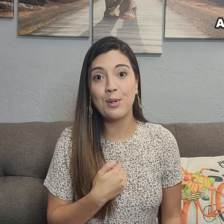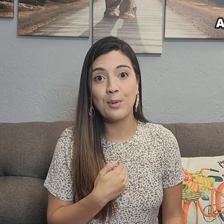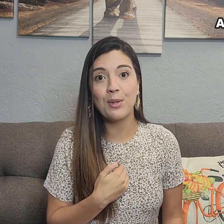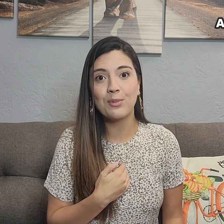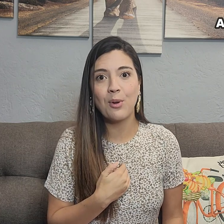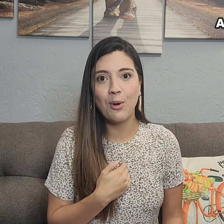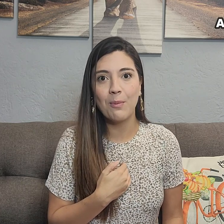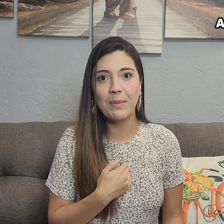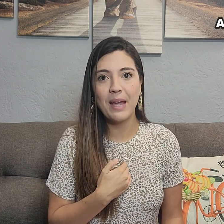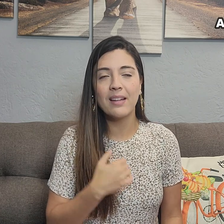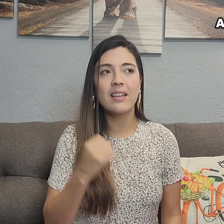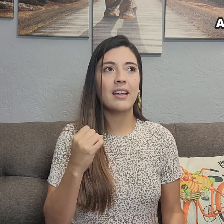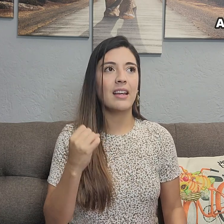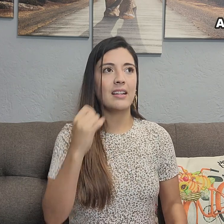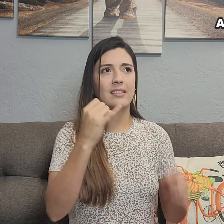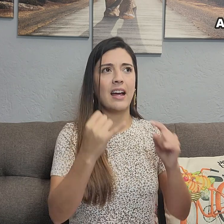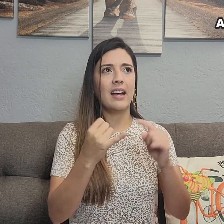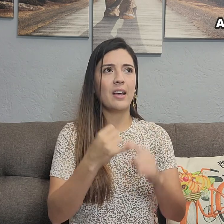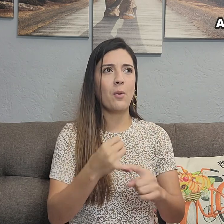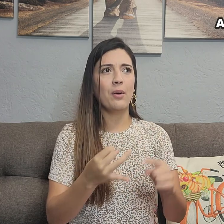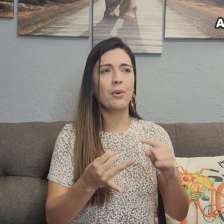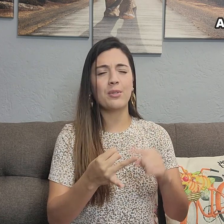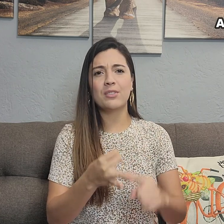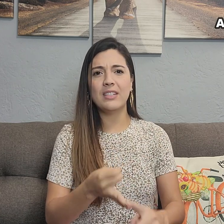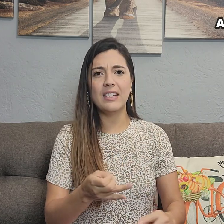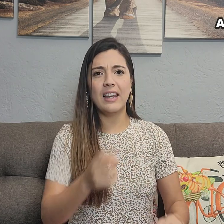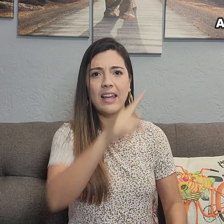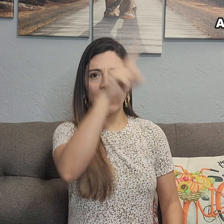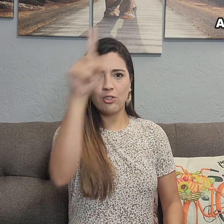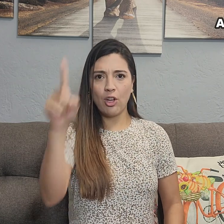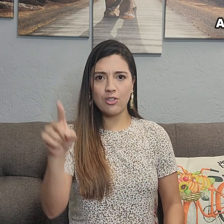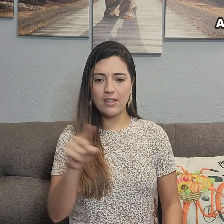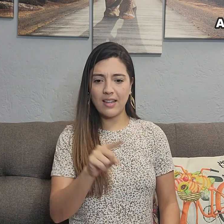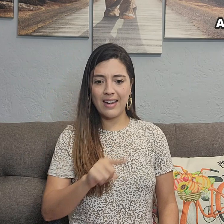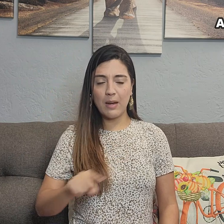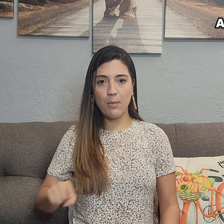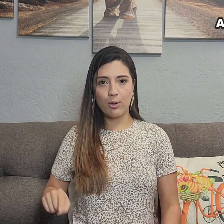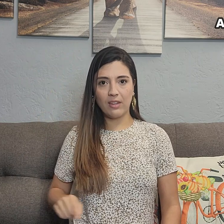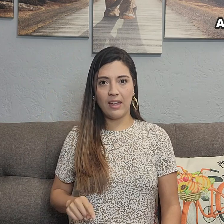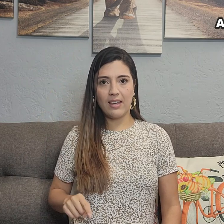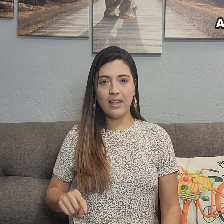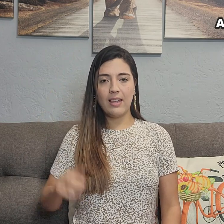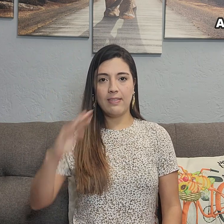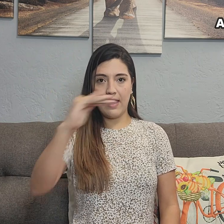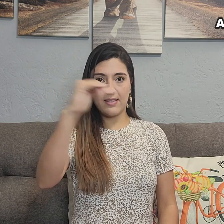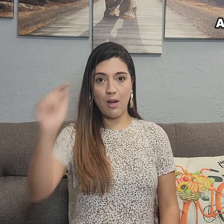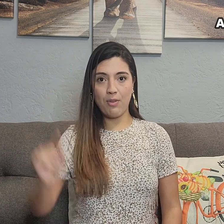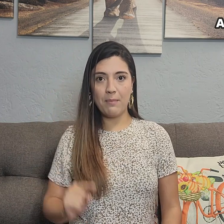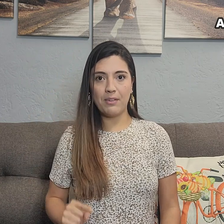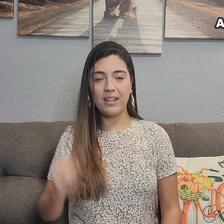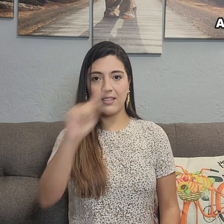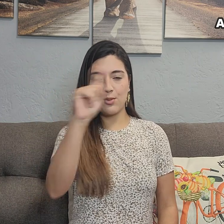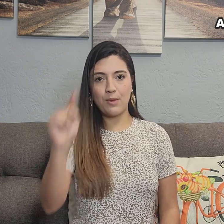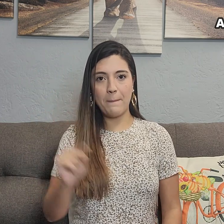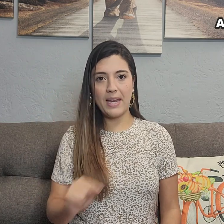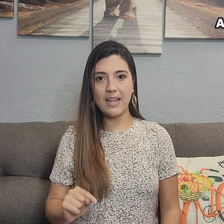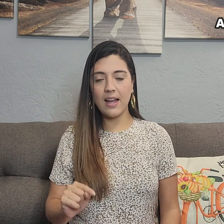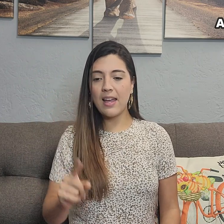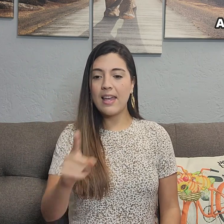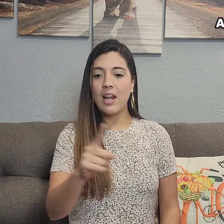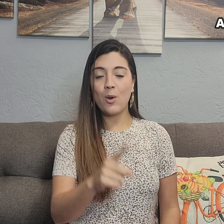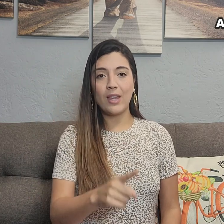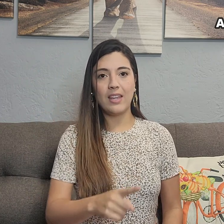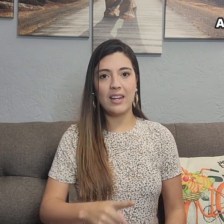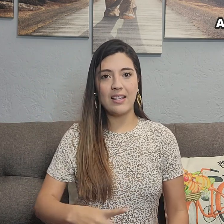esos incluidos Colombia, ahí está Ecuador, Chile, todos los que están en el borde de South America, de